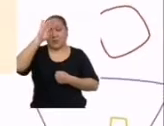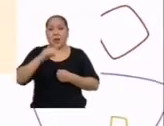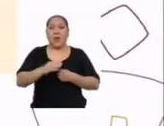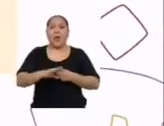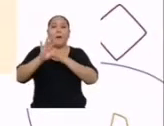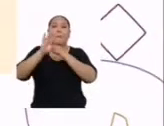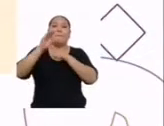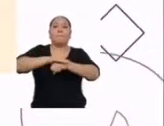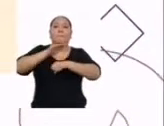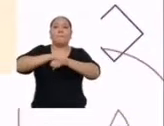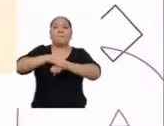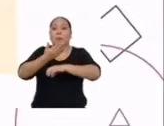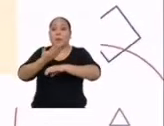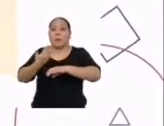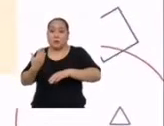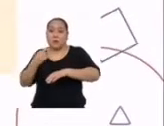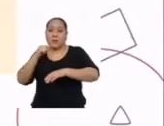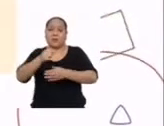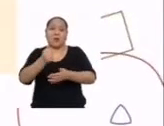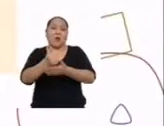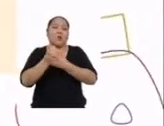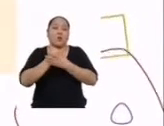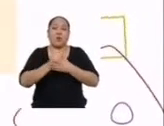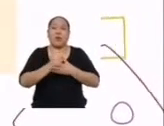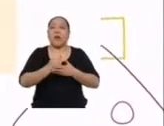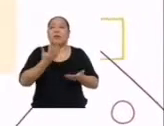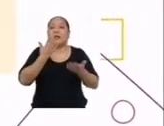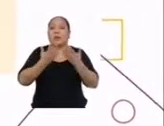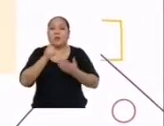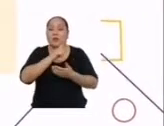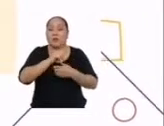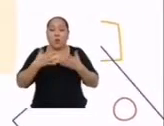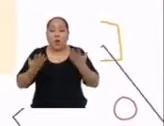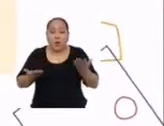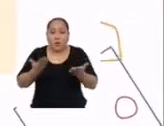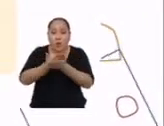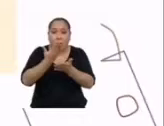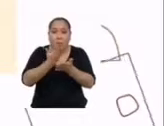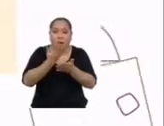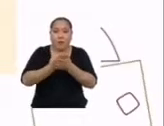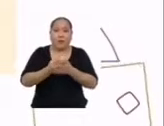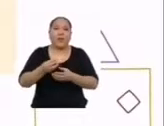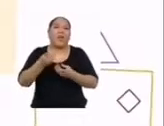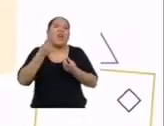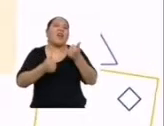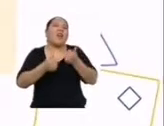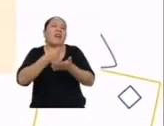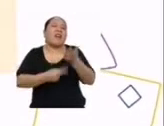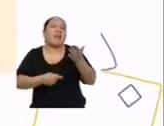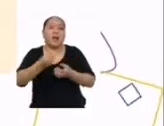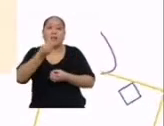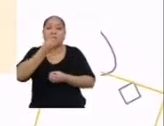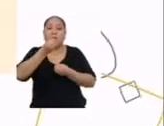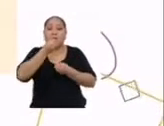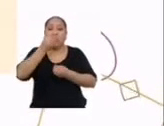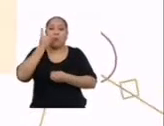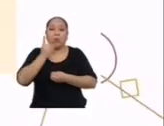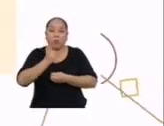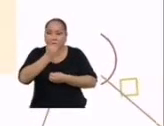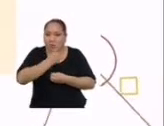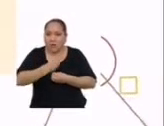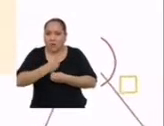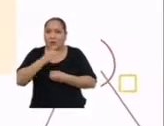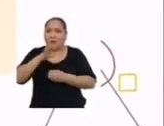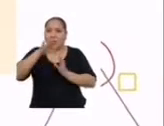aliada. Pese a que no existe una evidencia concreta de factores dietéticos específicos que puedan reducir el riesgo